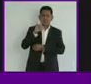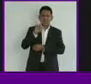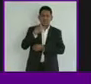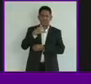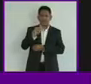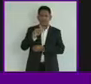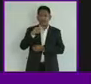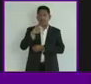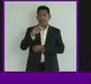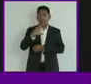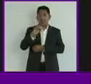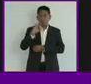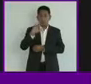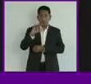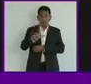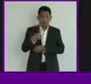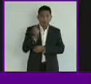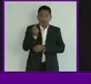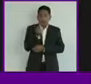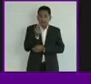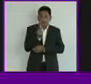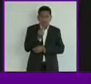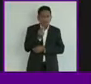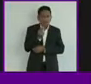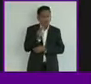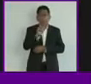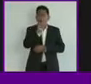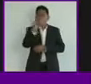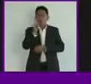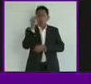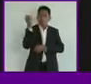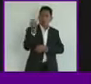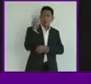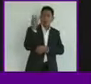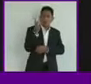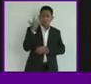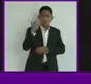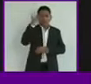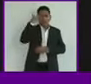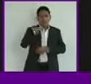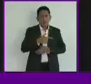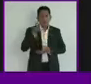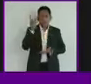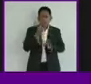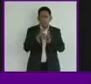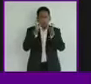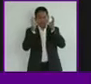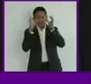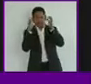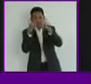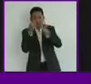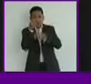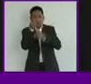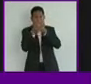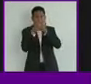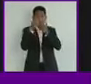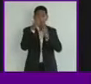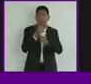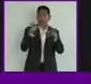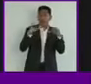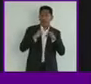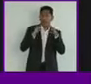ocasiones hagamos un foro, mi querida Dani, ¿no? Y también capacitación, concretamente la inteligencia emocional dirigida hacia adolescentes, hacia la